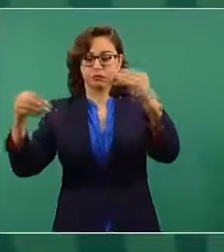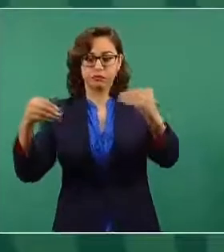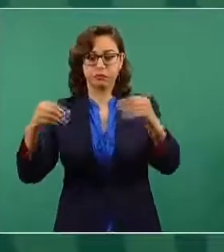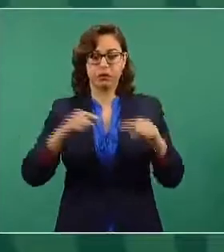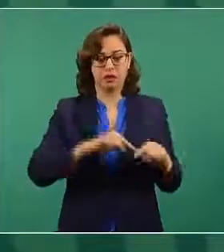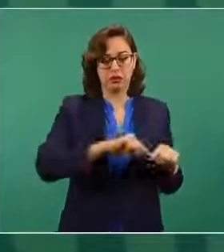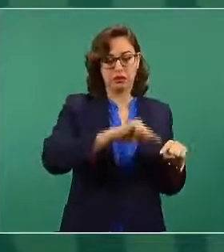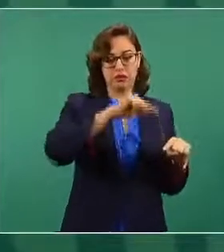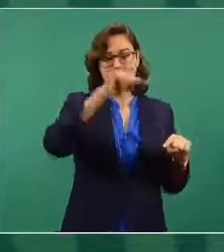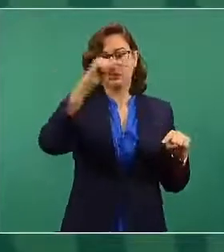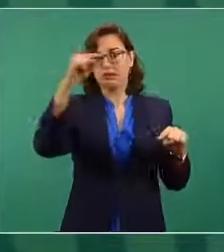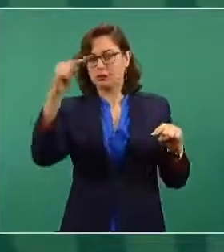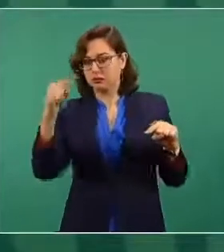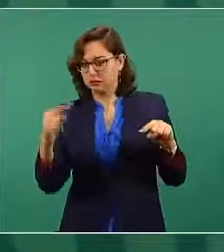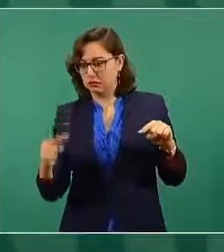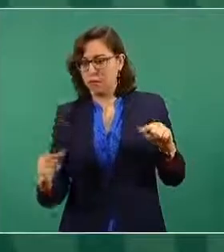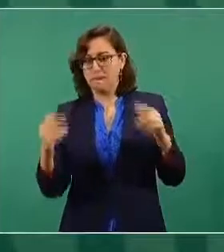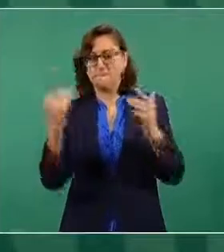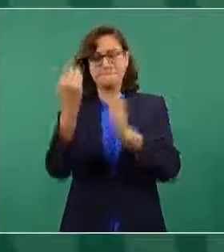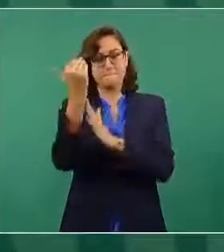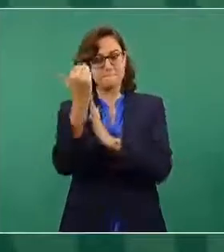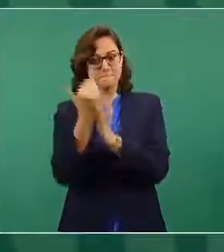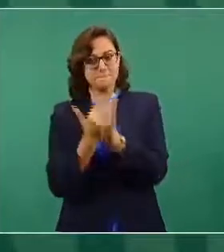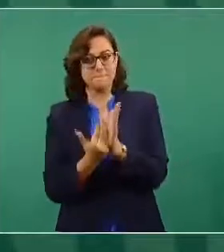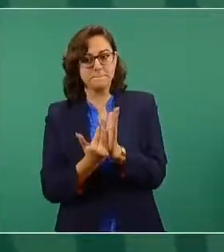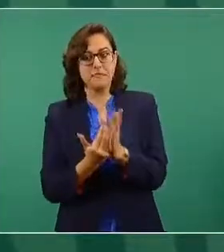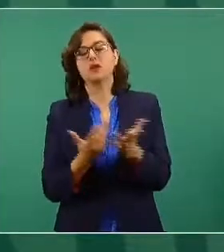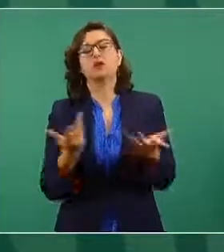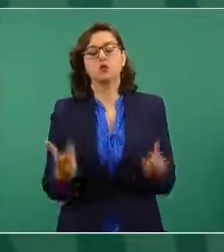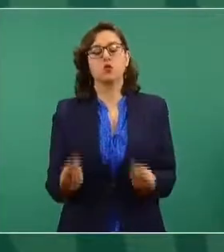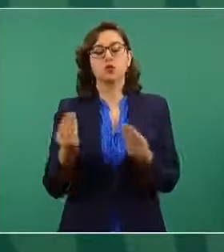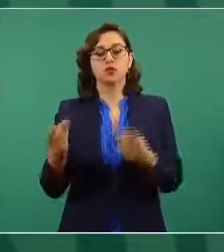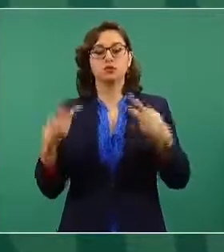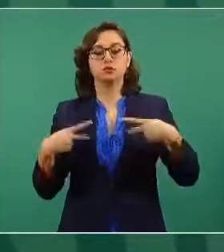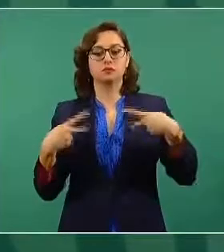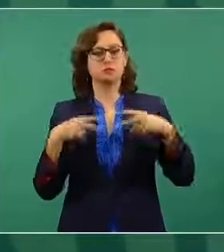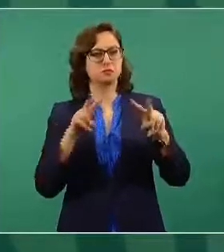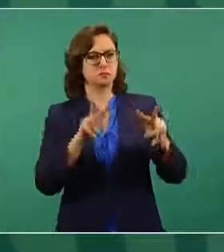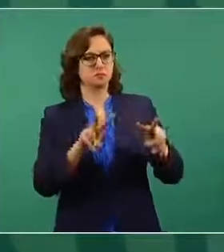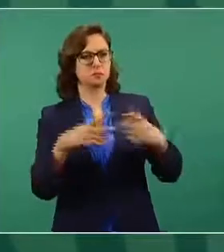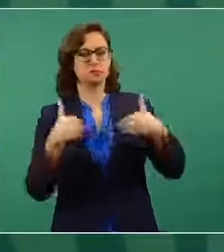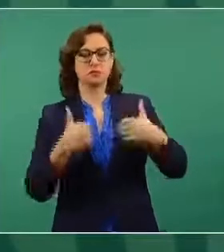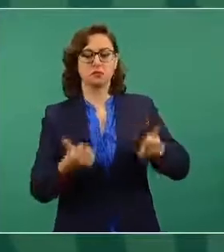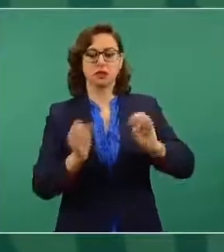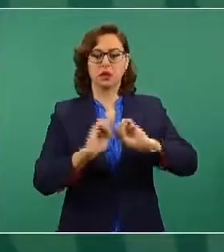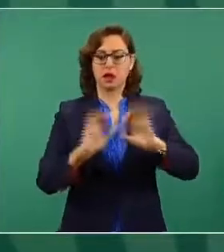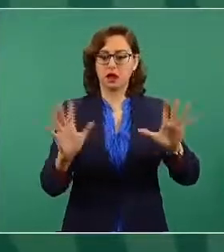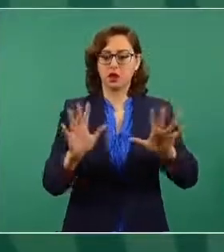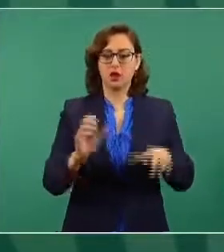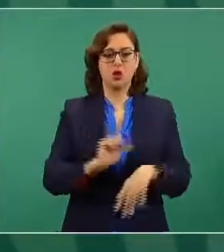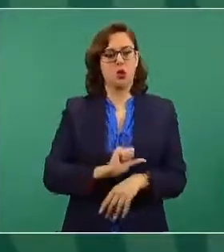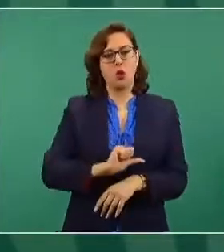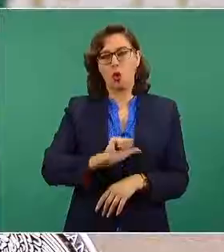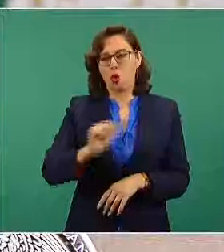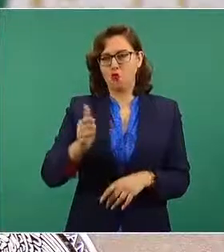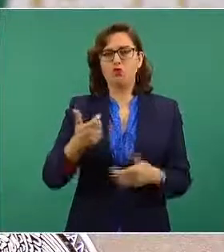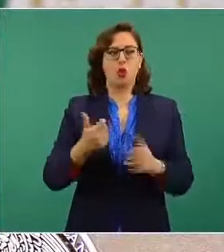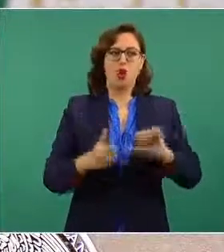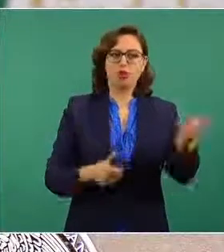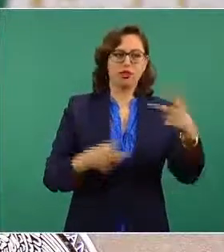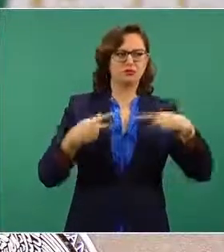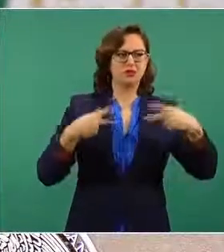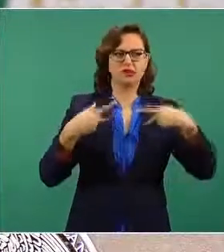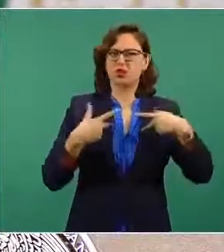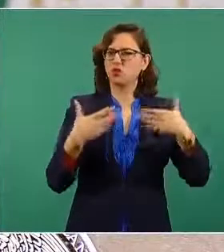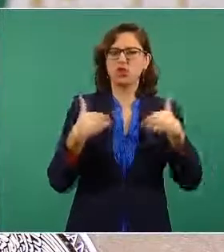quedó muy claro desde el inicio por la representación gráfica, a otras pareciera que les costó trabajo entender